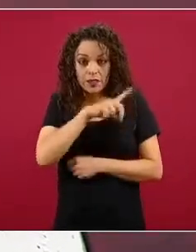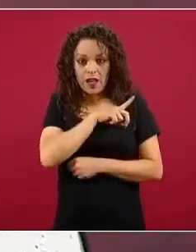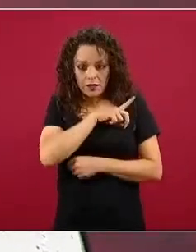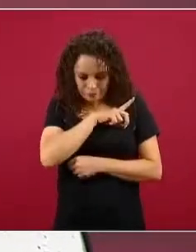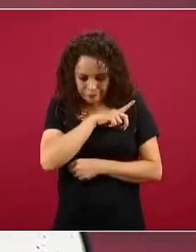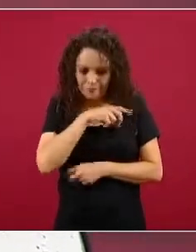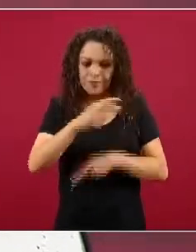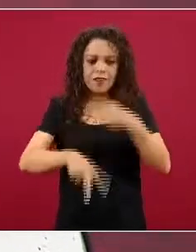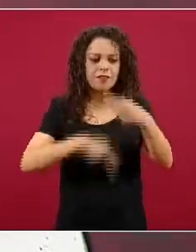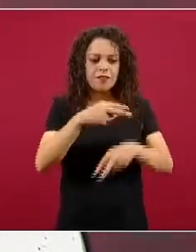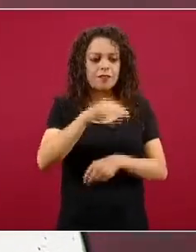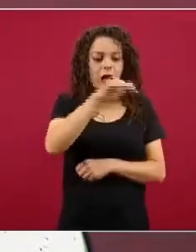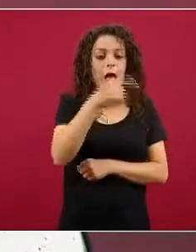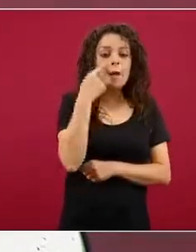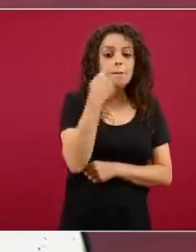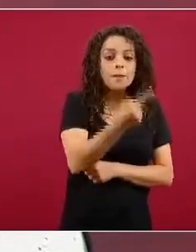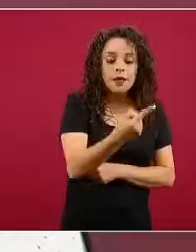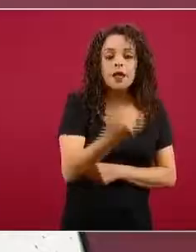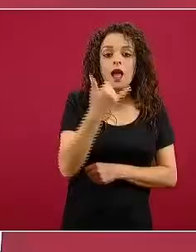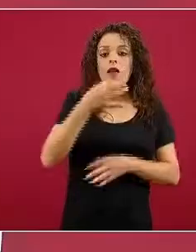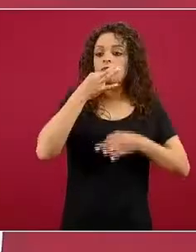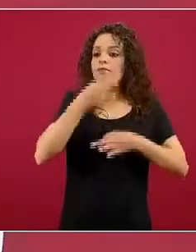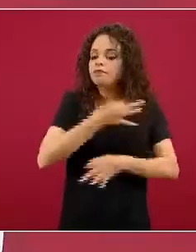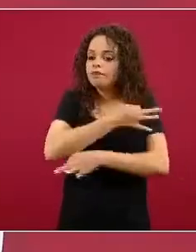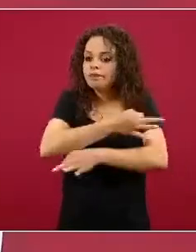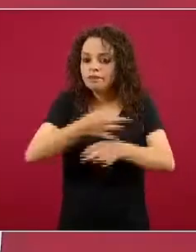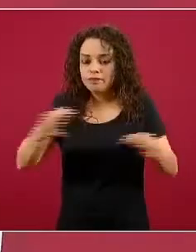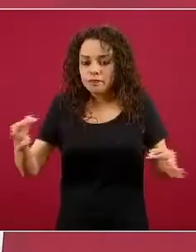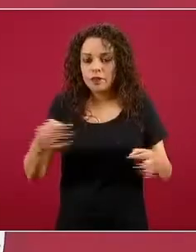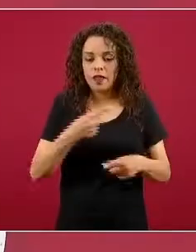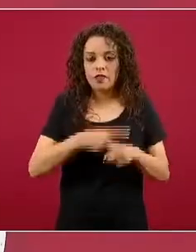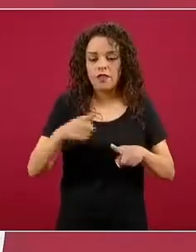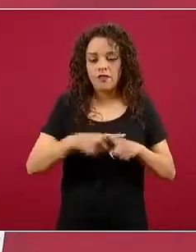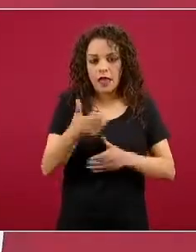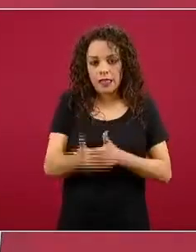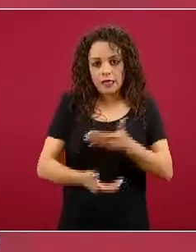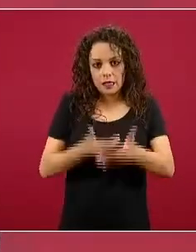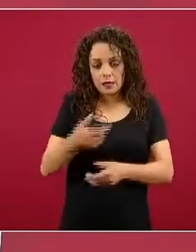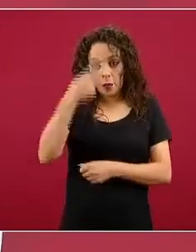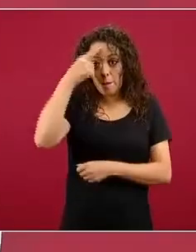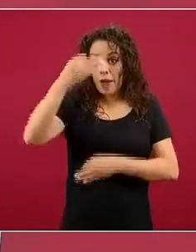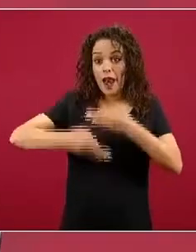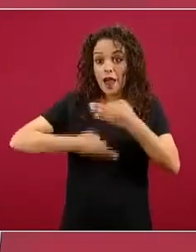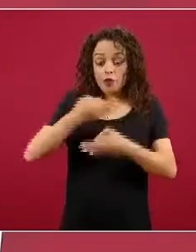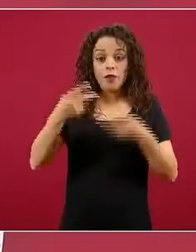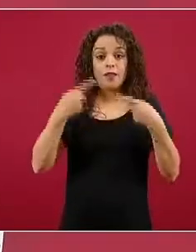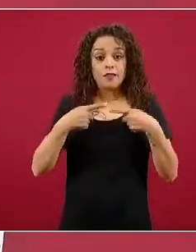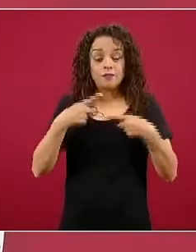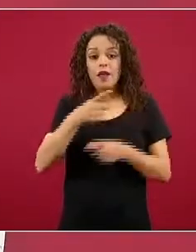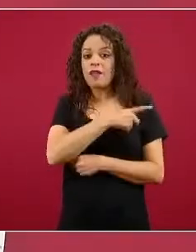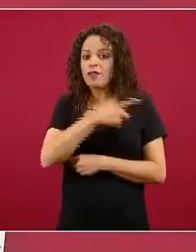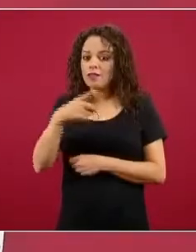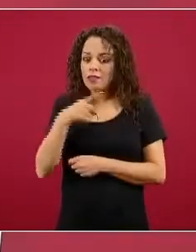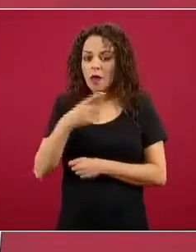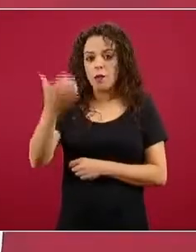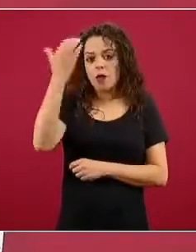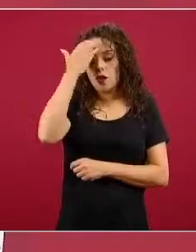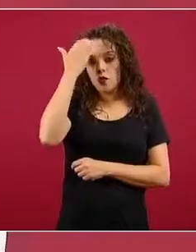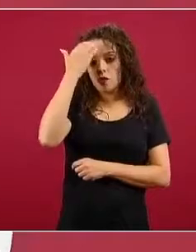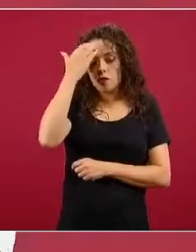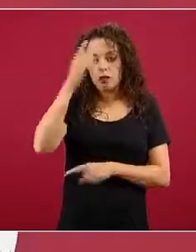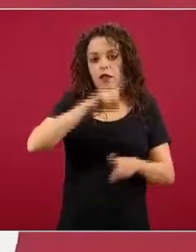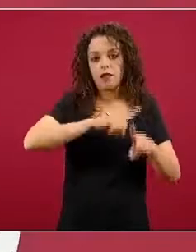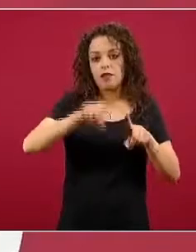todo los servicios de promoción de la salud para que todas y todos conozcamos cuáles son las enfermedades